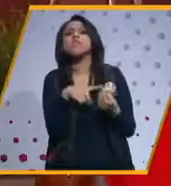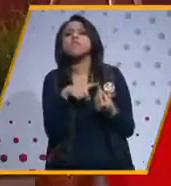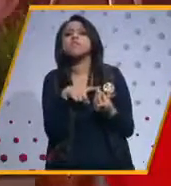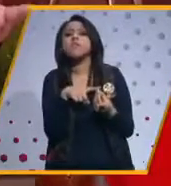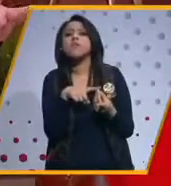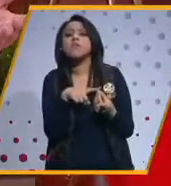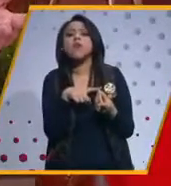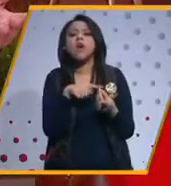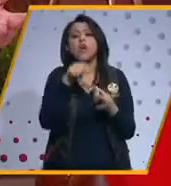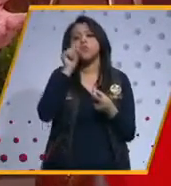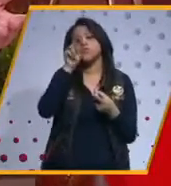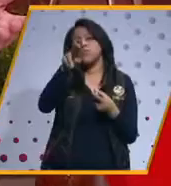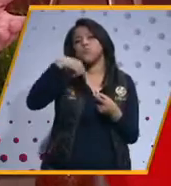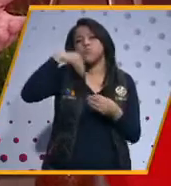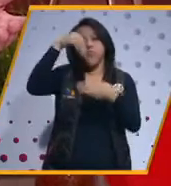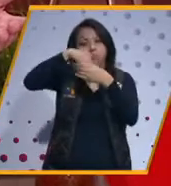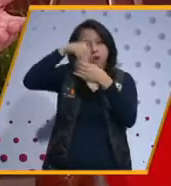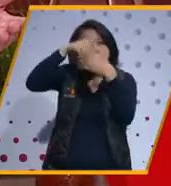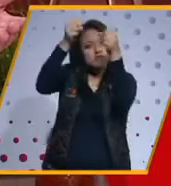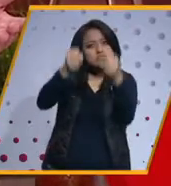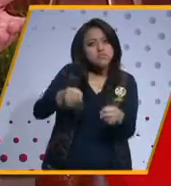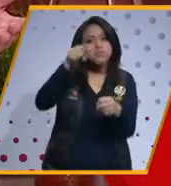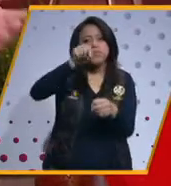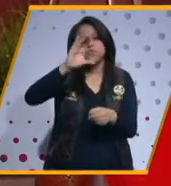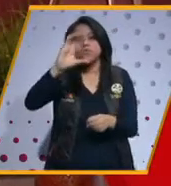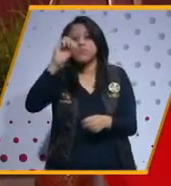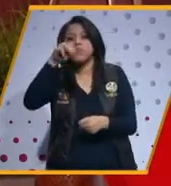como tuahorroseguro.com, nos pueden marcar al